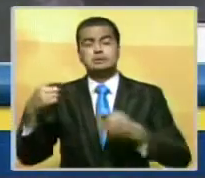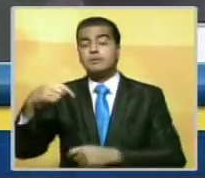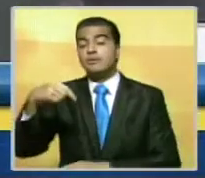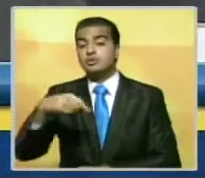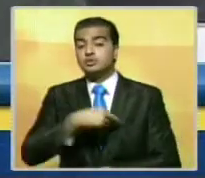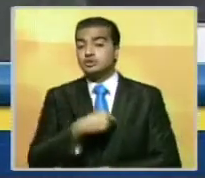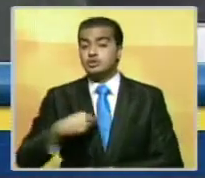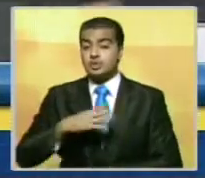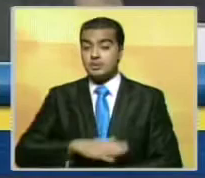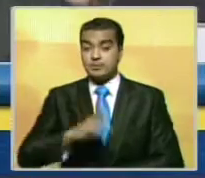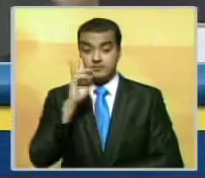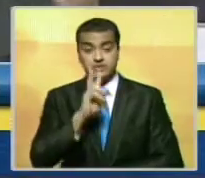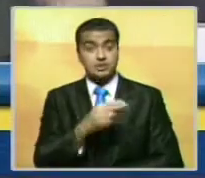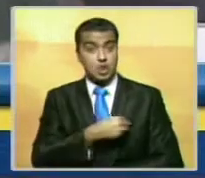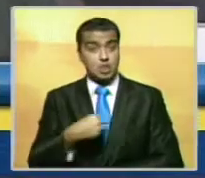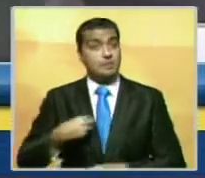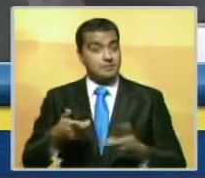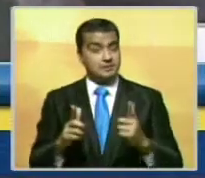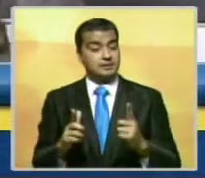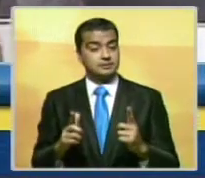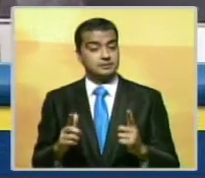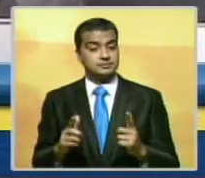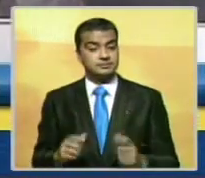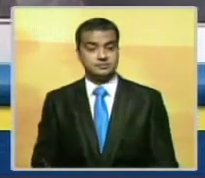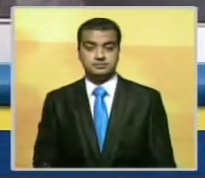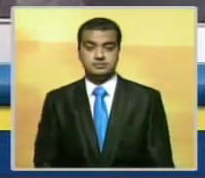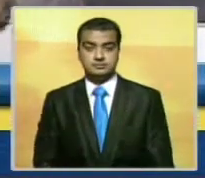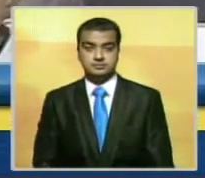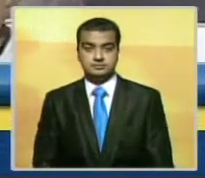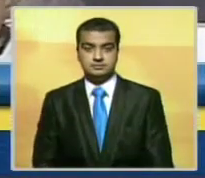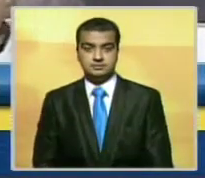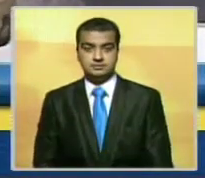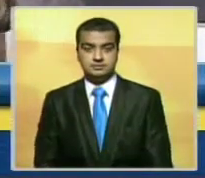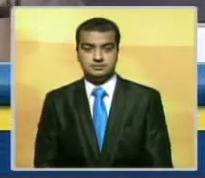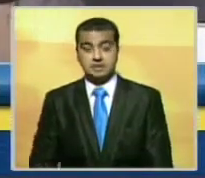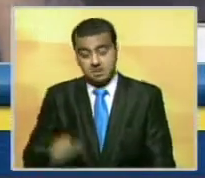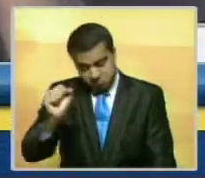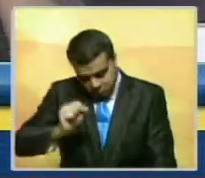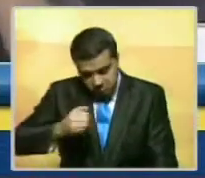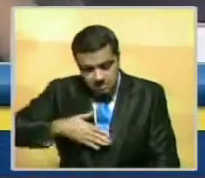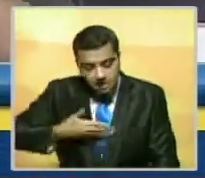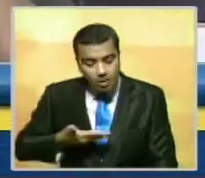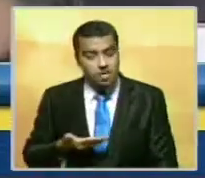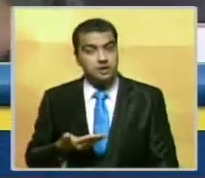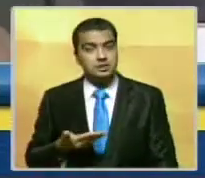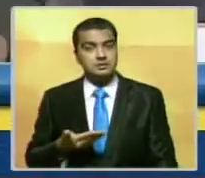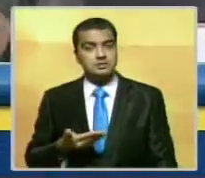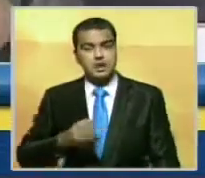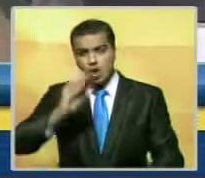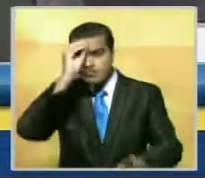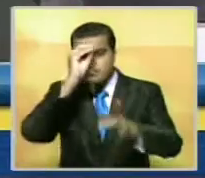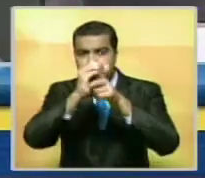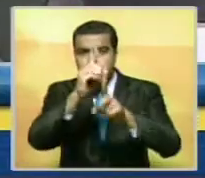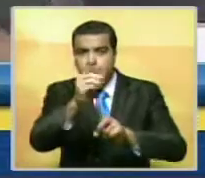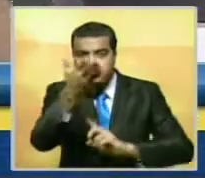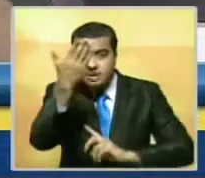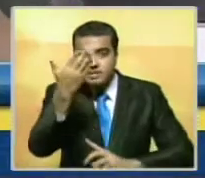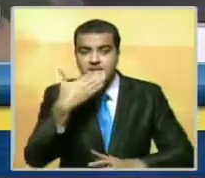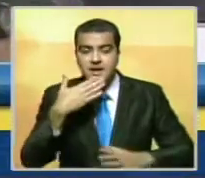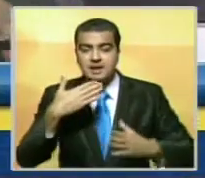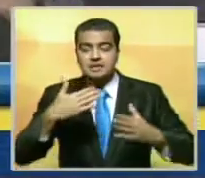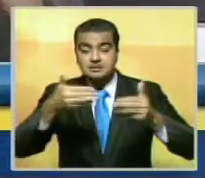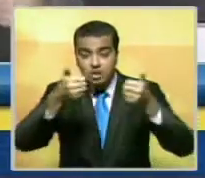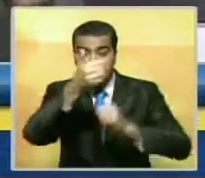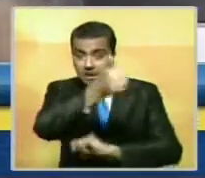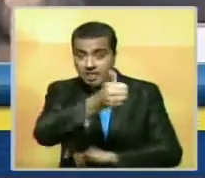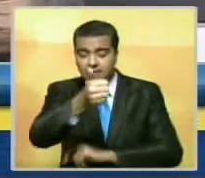estamos viendo y eso nos permite que sea viable el objetivo primordial, que es que cada